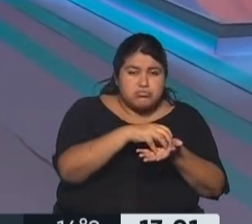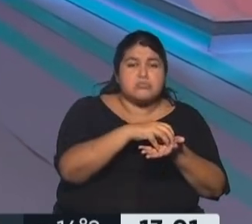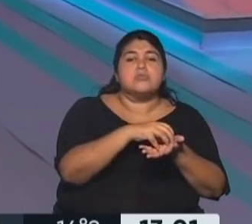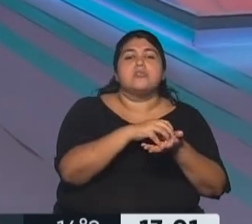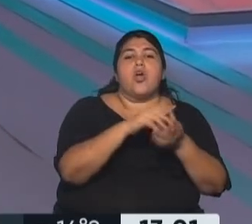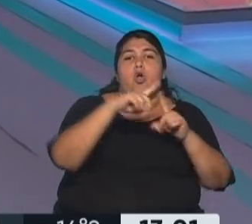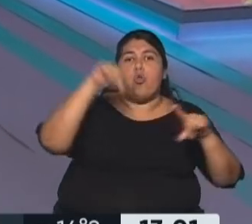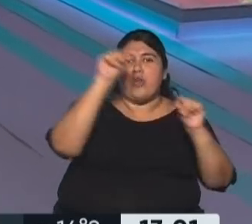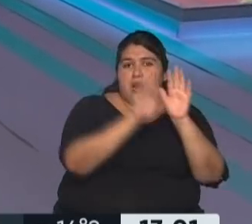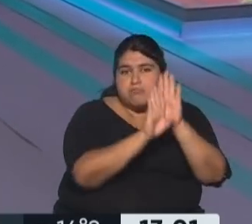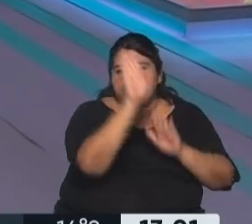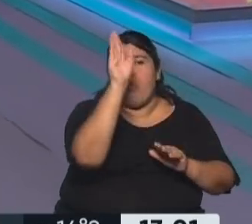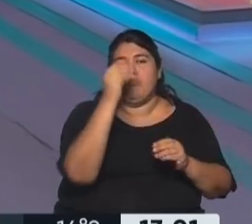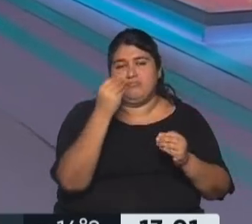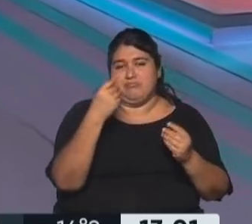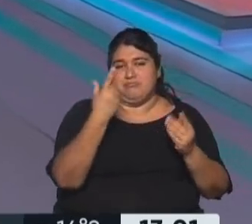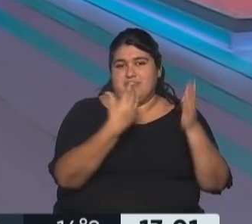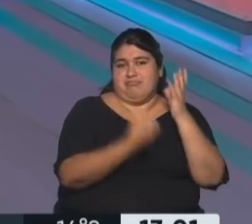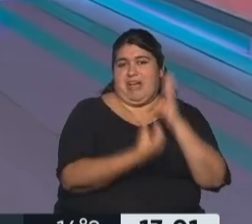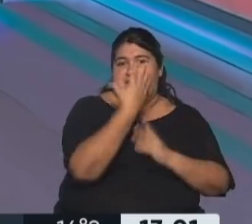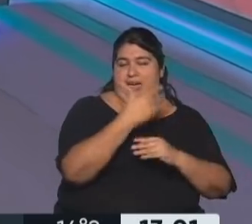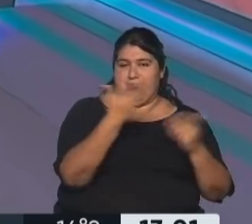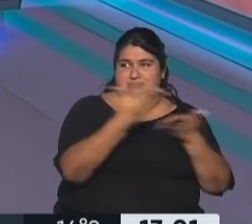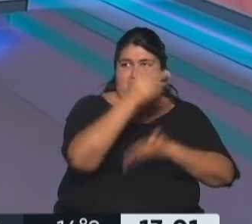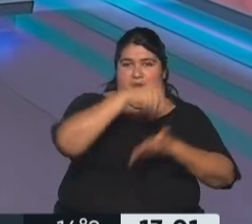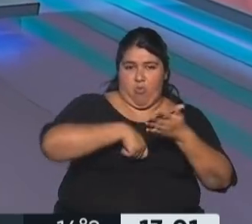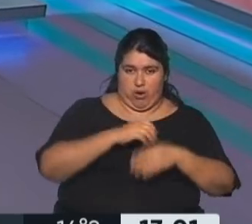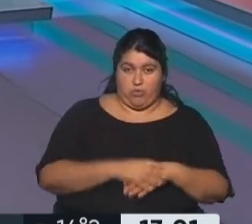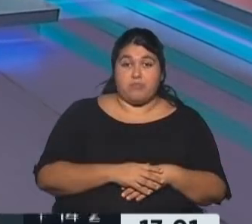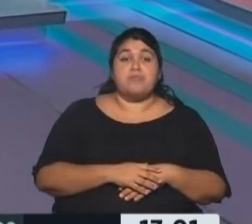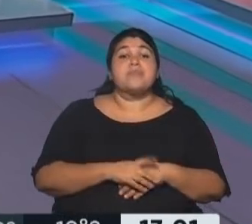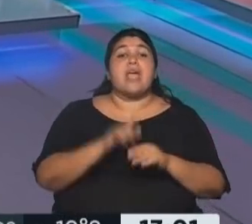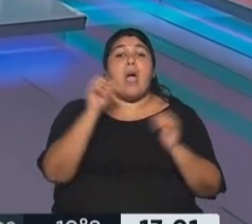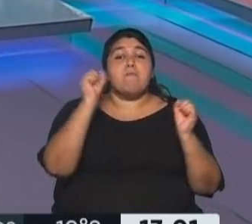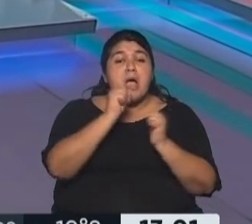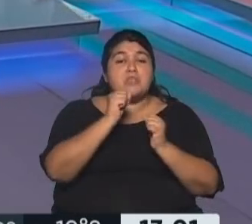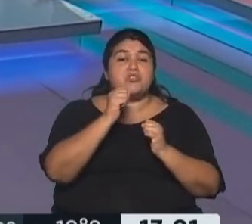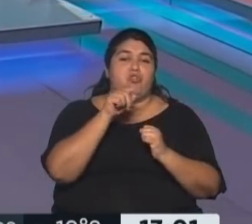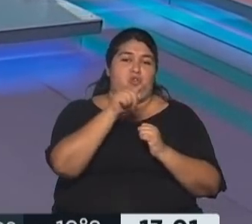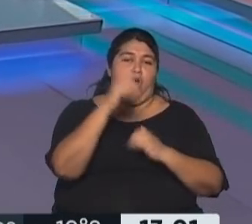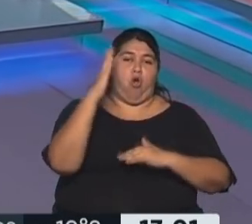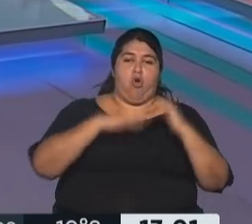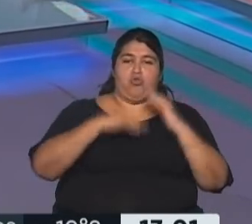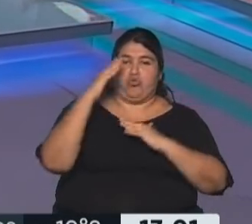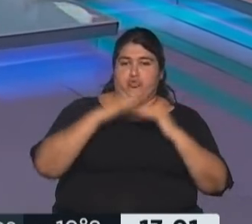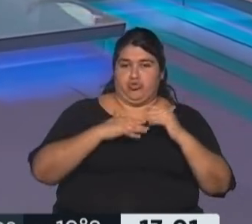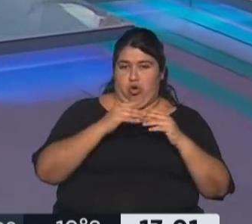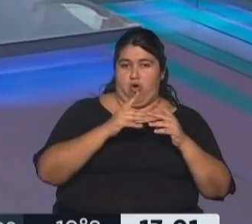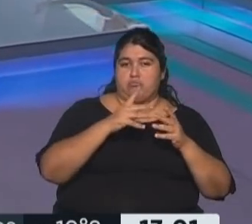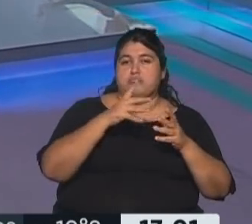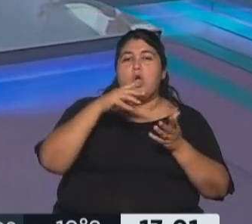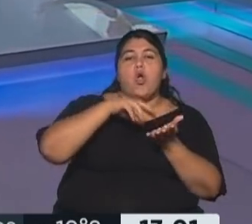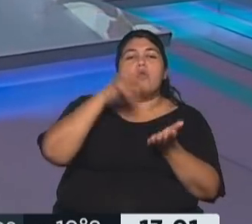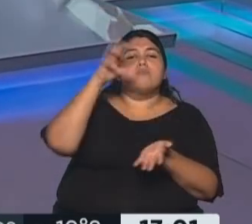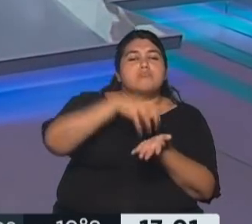lunar. Bien, y allí el comienzo de las obras de cooperación nuclear en estas dos plantas. Esto